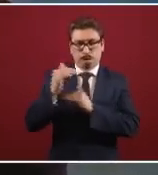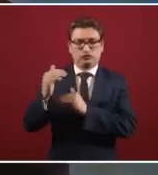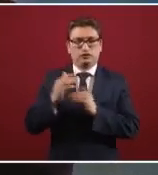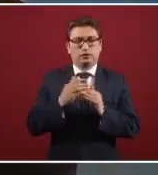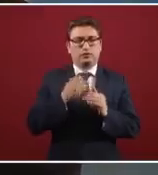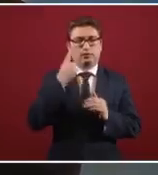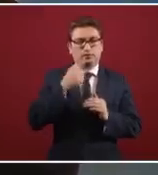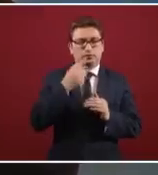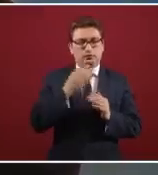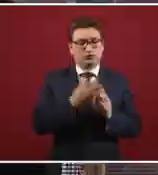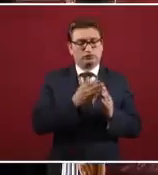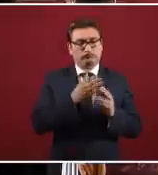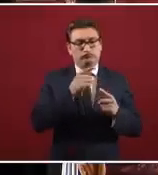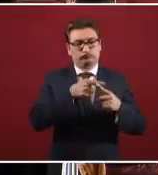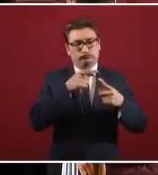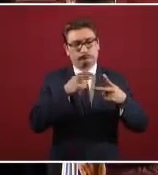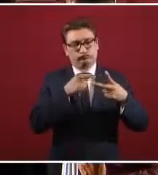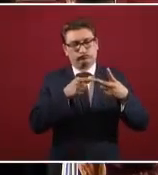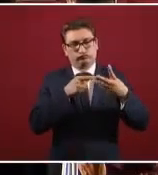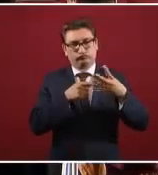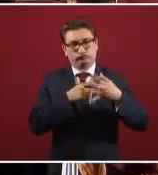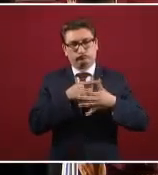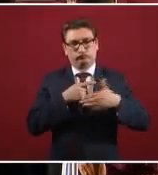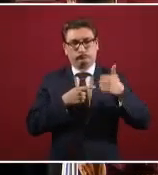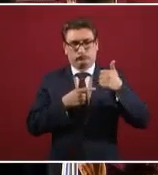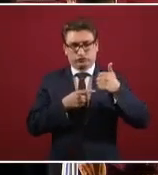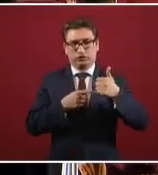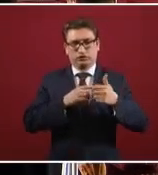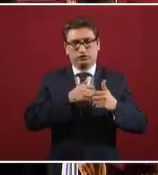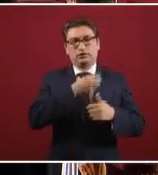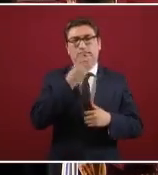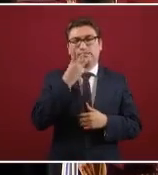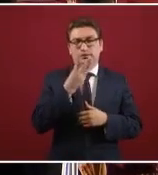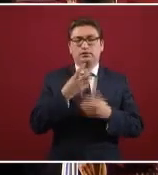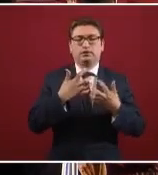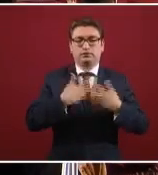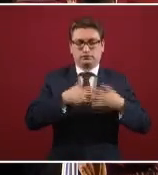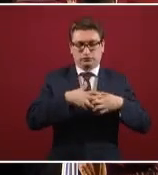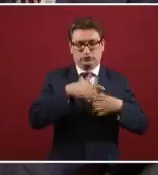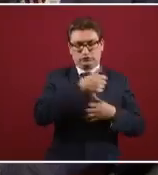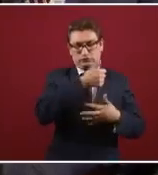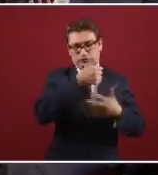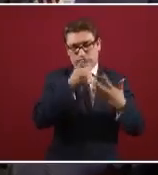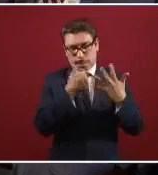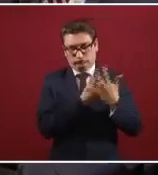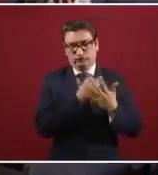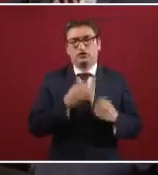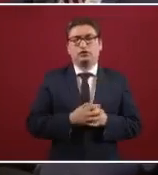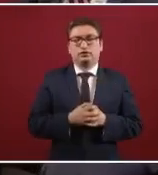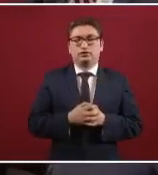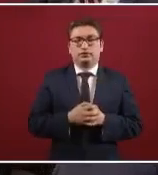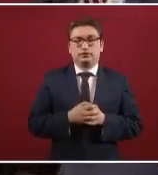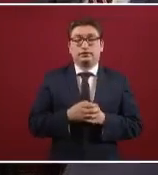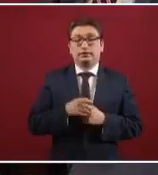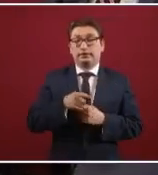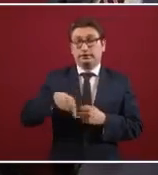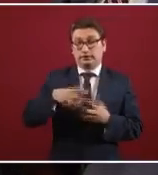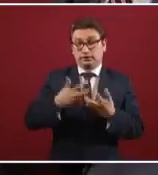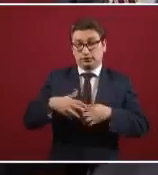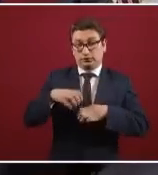etapa en cada paquete fueron empresas comprobada